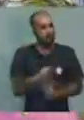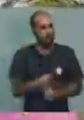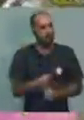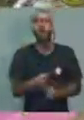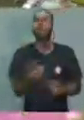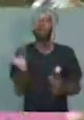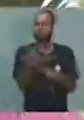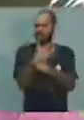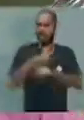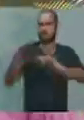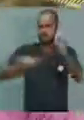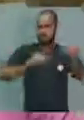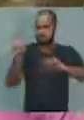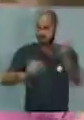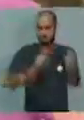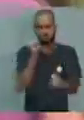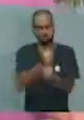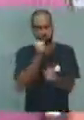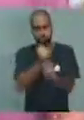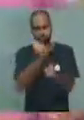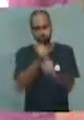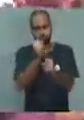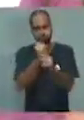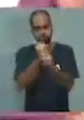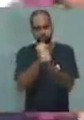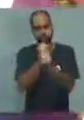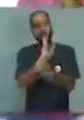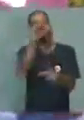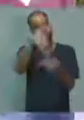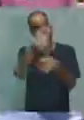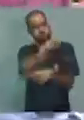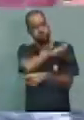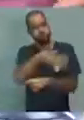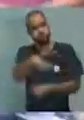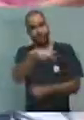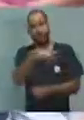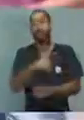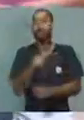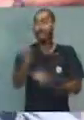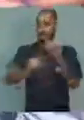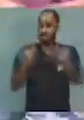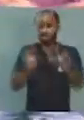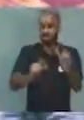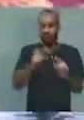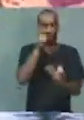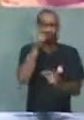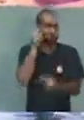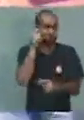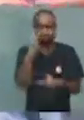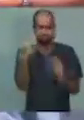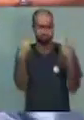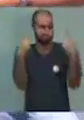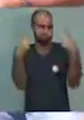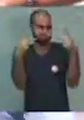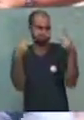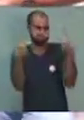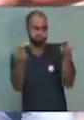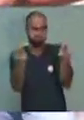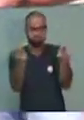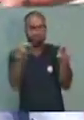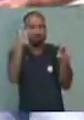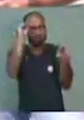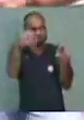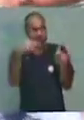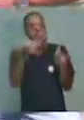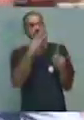poderosa porque está en manos de miles de profesionales y trabajadores integrados a nuestro pueblo. Así es, hombres y mujeres con mucha experiencia, profesionales